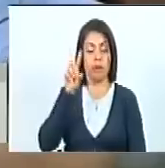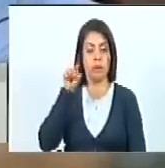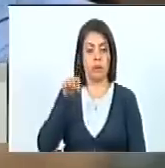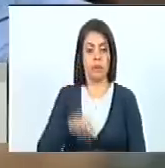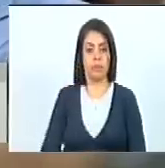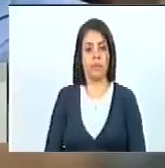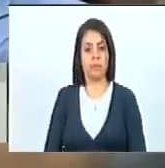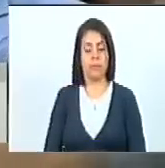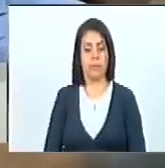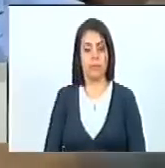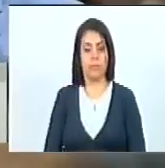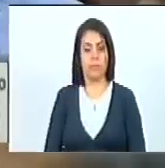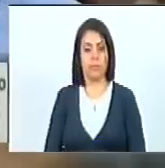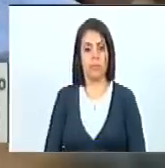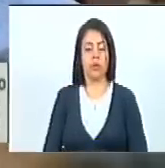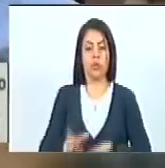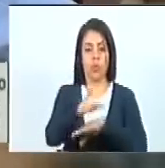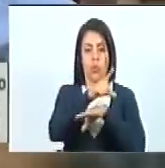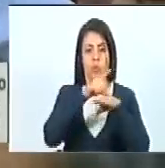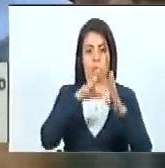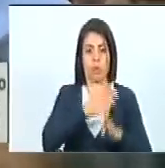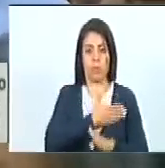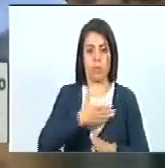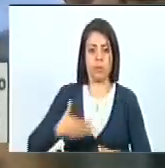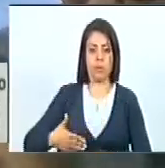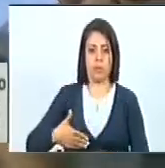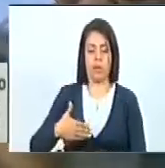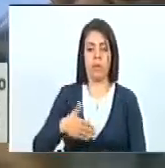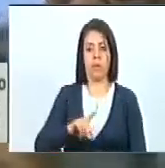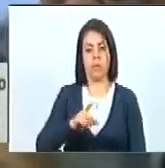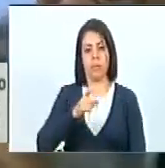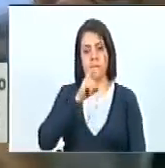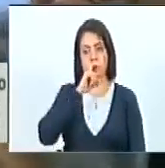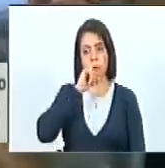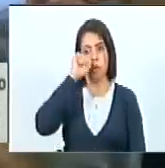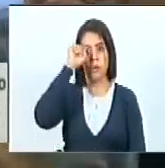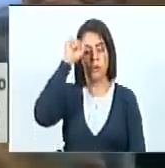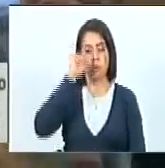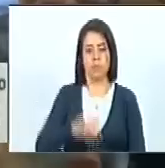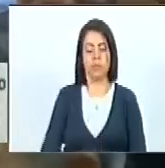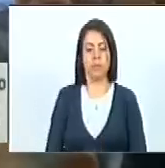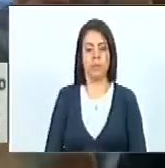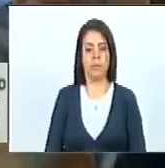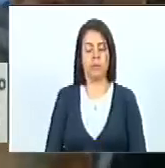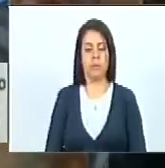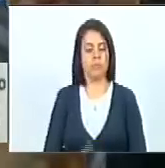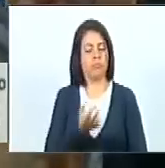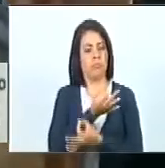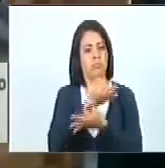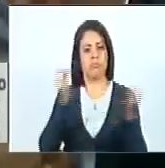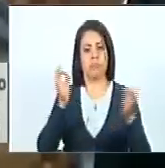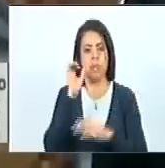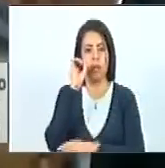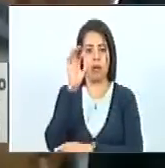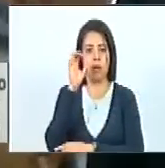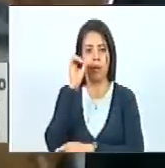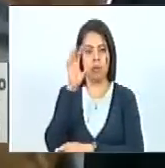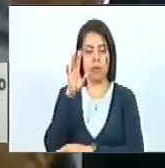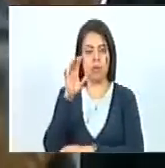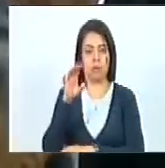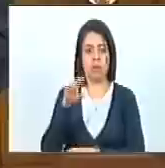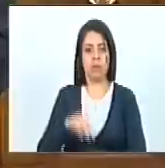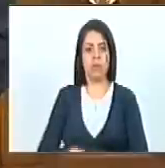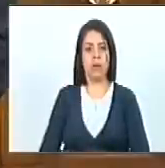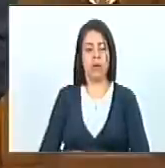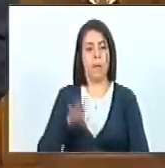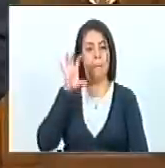Venezuela y el gobierno del presidente Nicolás Maduro y la excelentísima Asamblea de